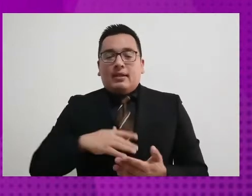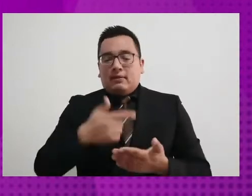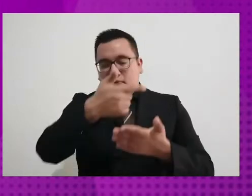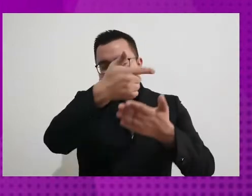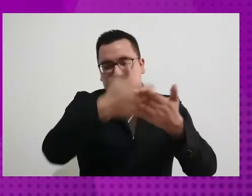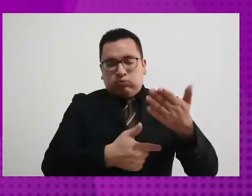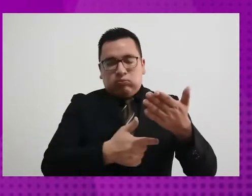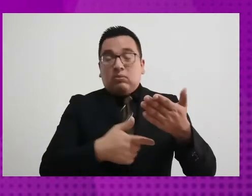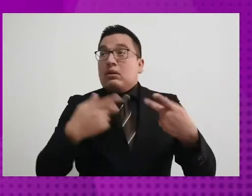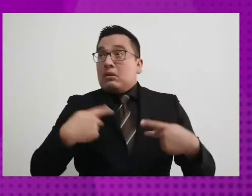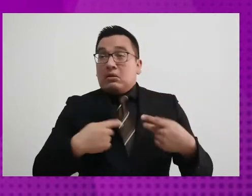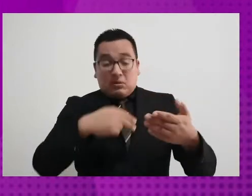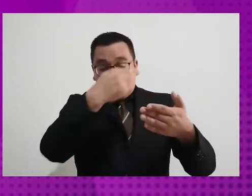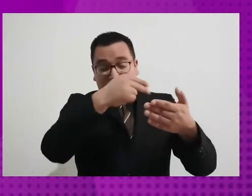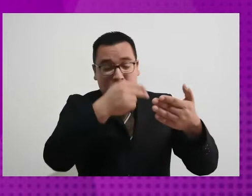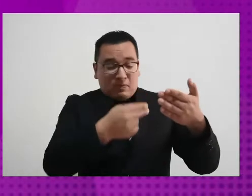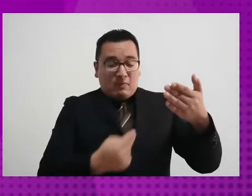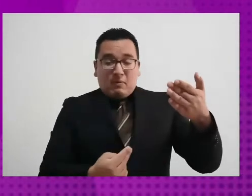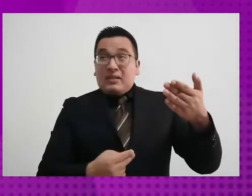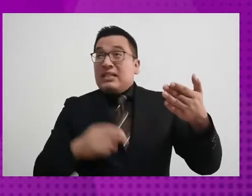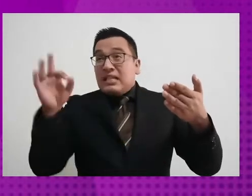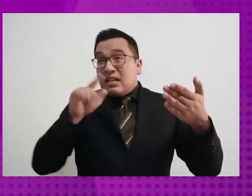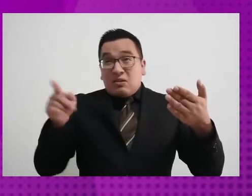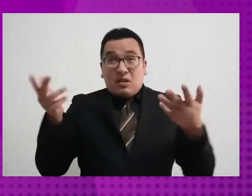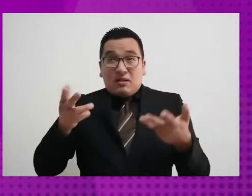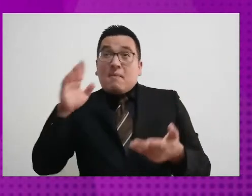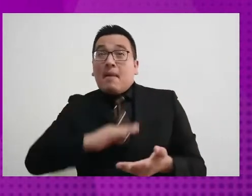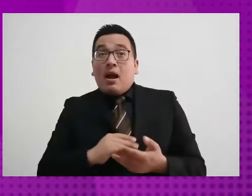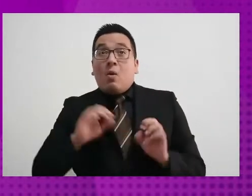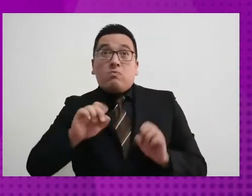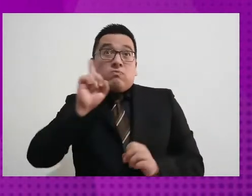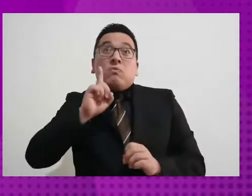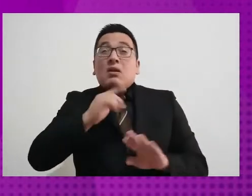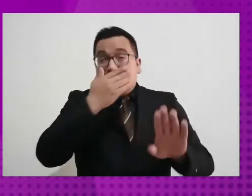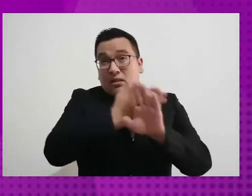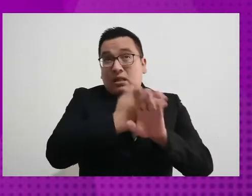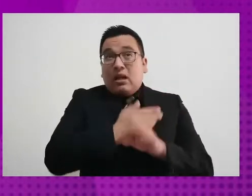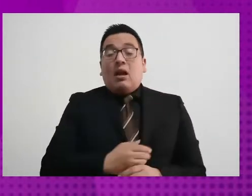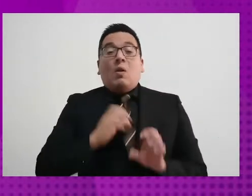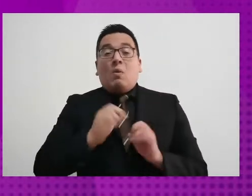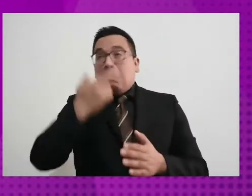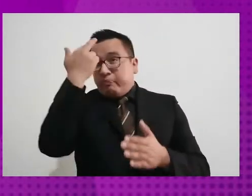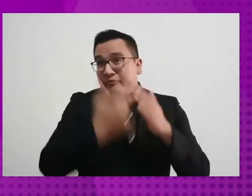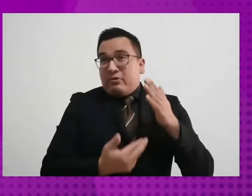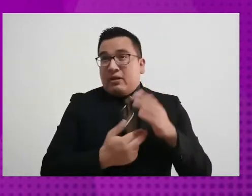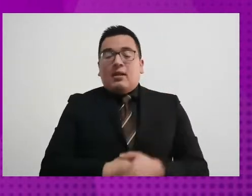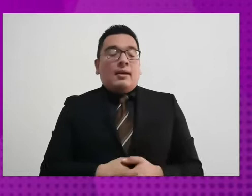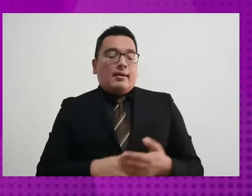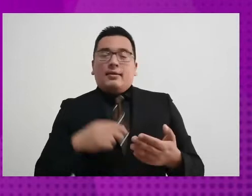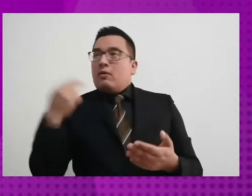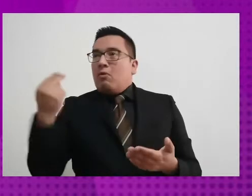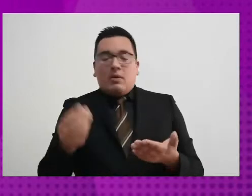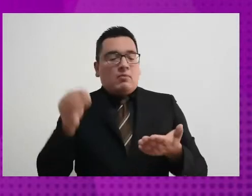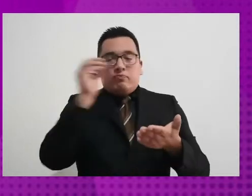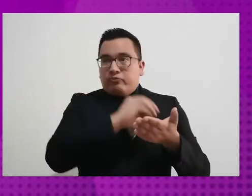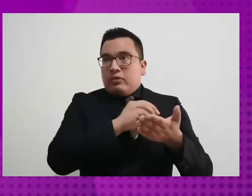personas infractoras por violencia política en razón de género en contra de las mujeres. Me parece que es una medida muy importante, primero,